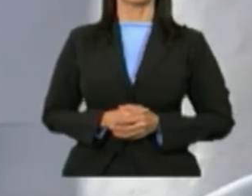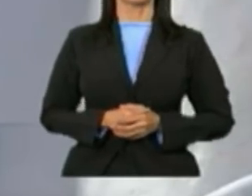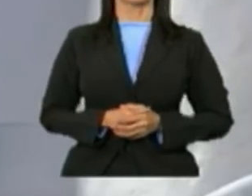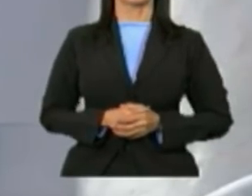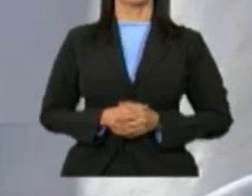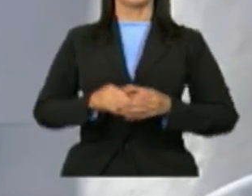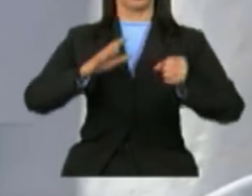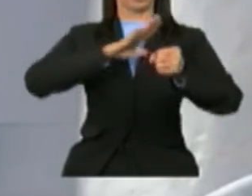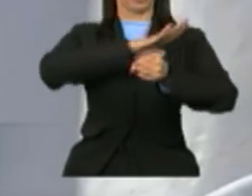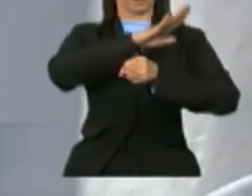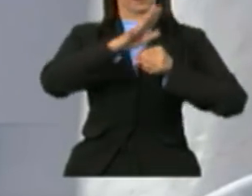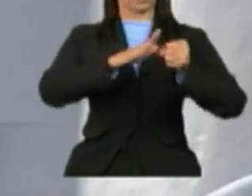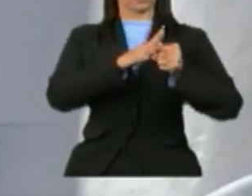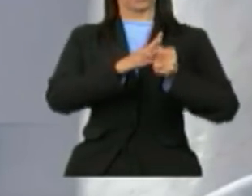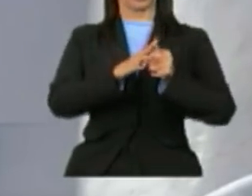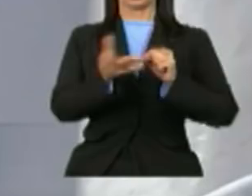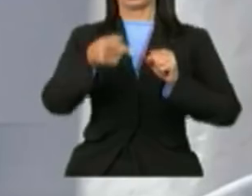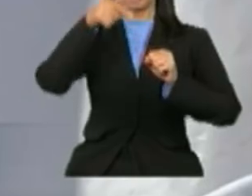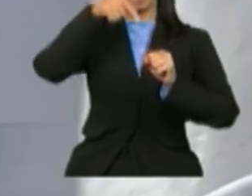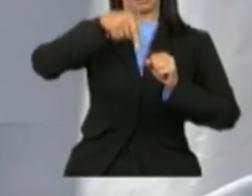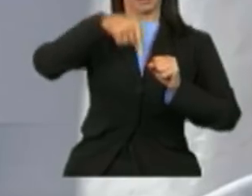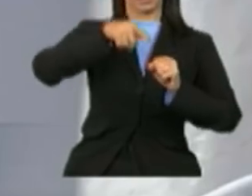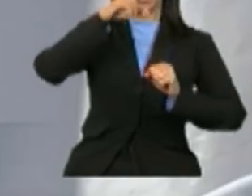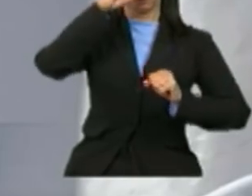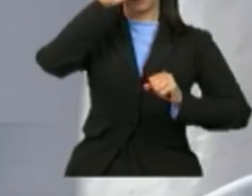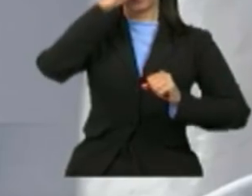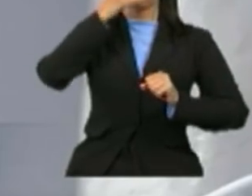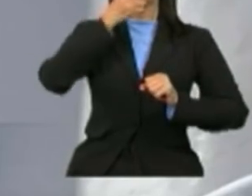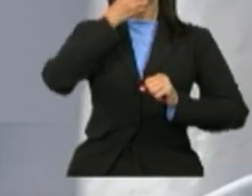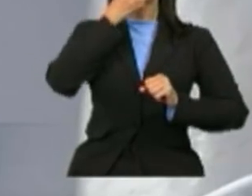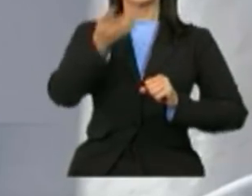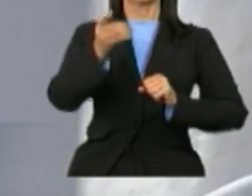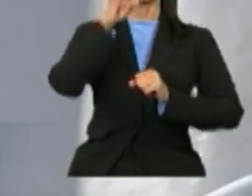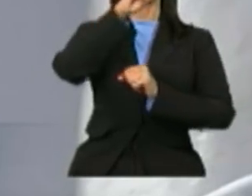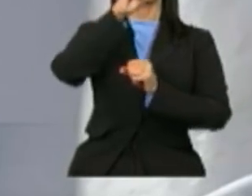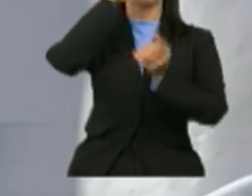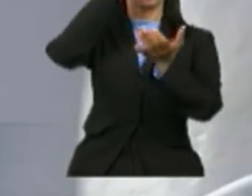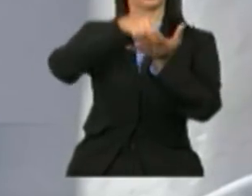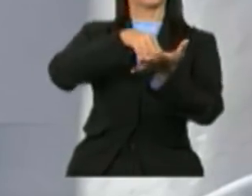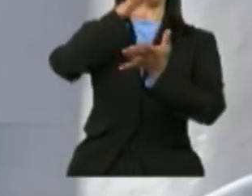El total de casos confirmados para República Dominicana es de